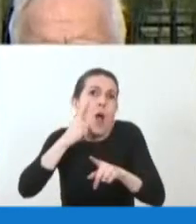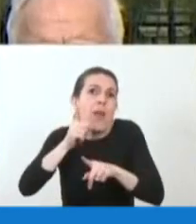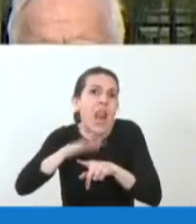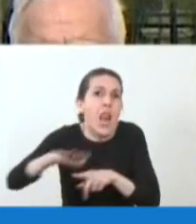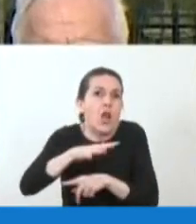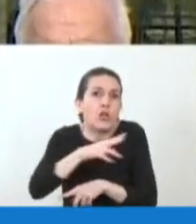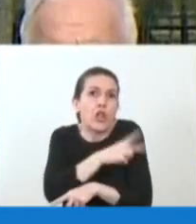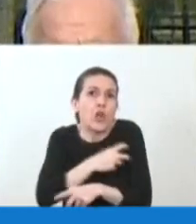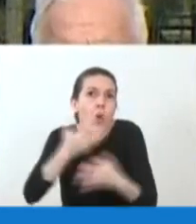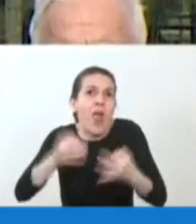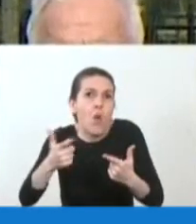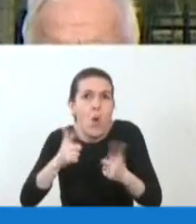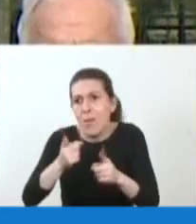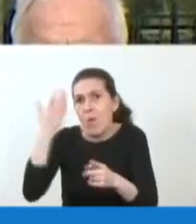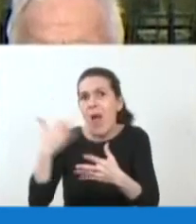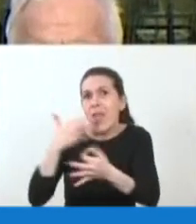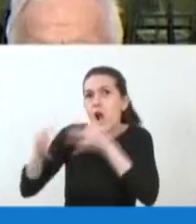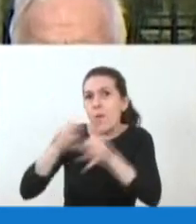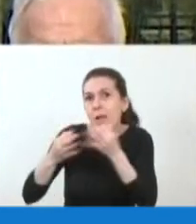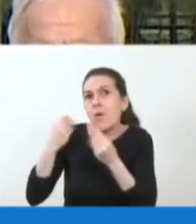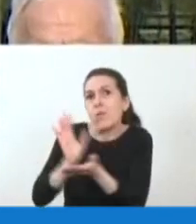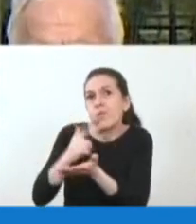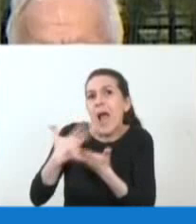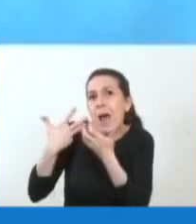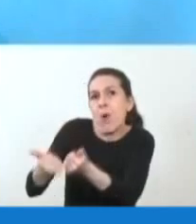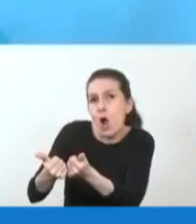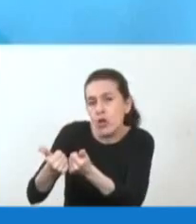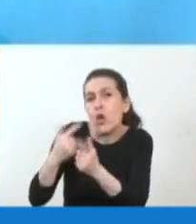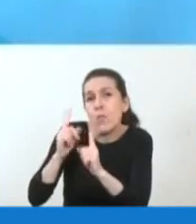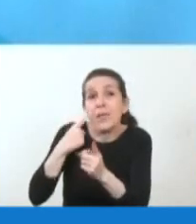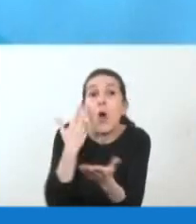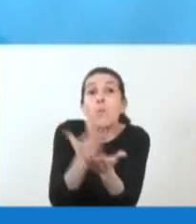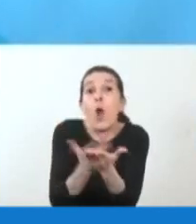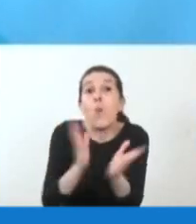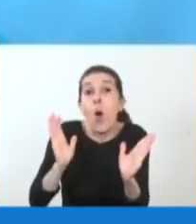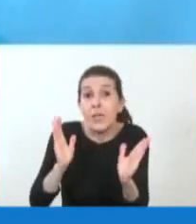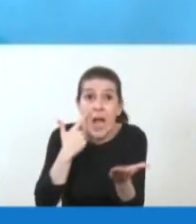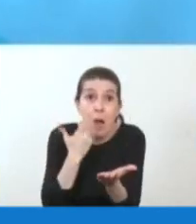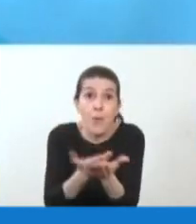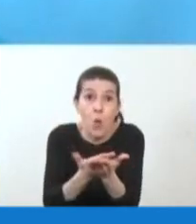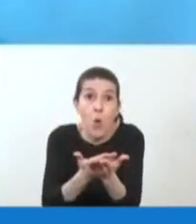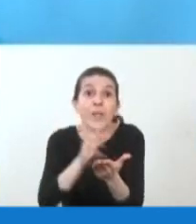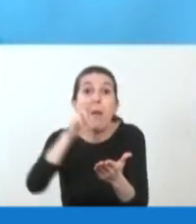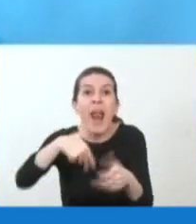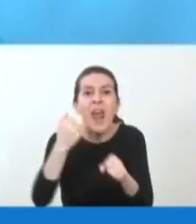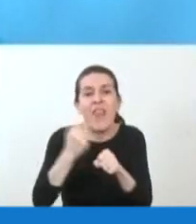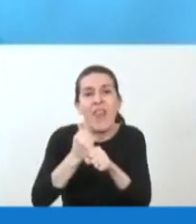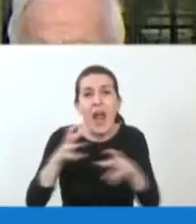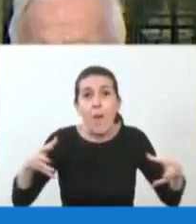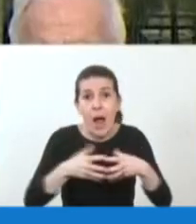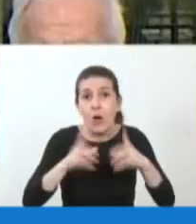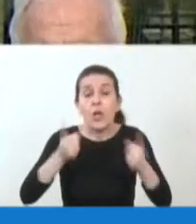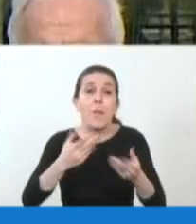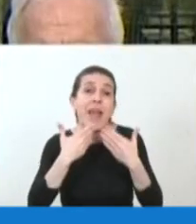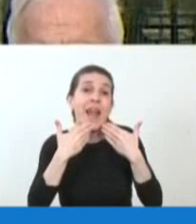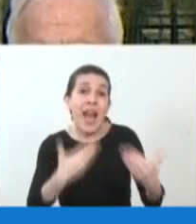conversando anteriormente por estar acompañando esta propuesta y este programa agradecerle